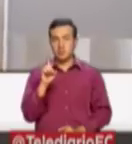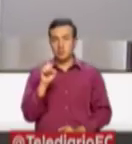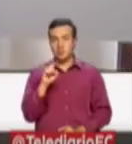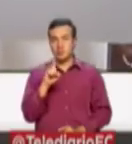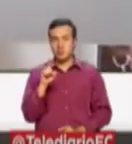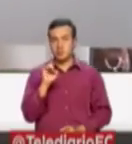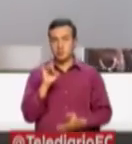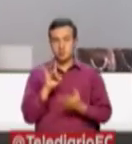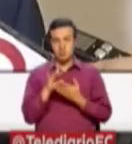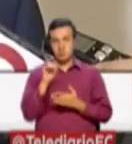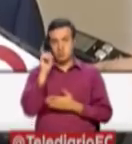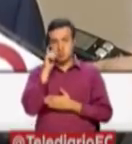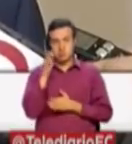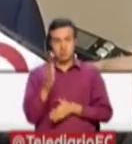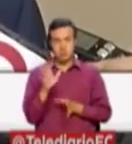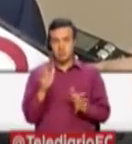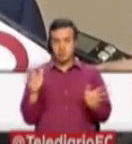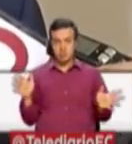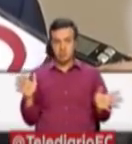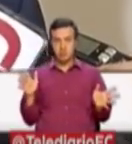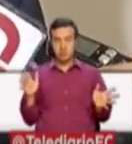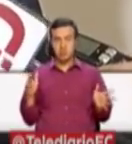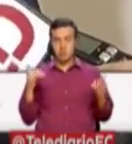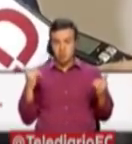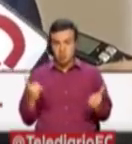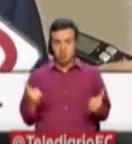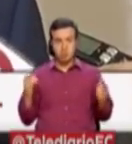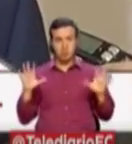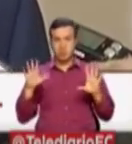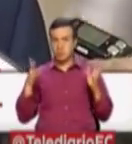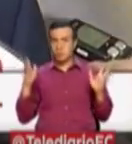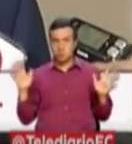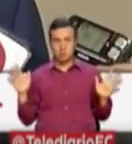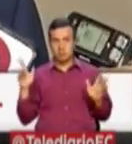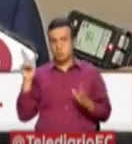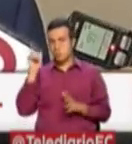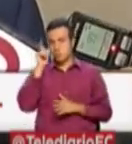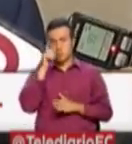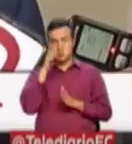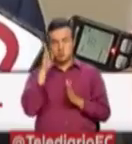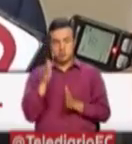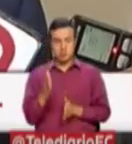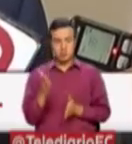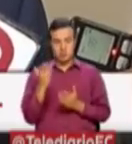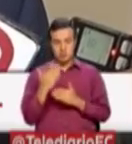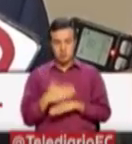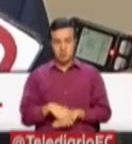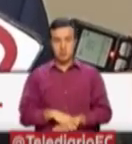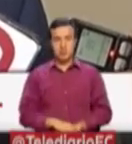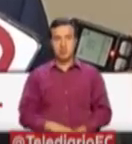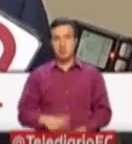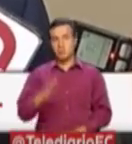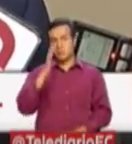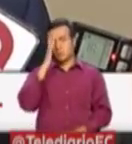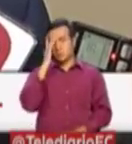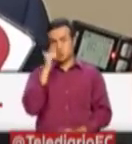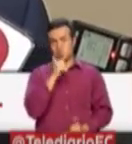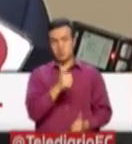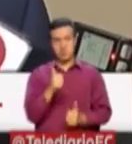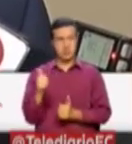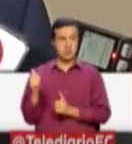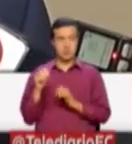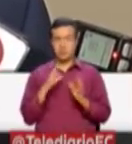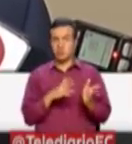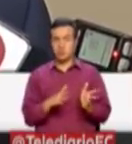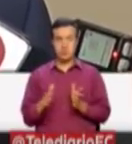paso a la destitución del fiscal no es el momento adecuado de cortar la cabeza fiscal de nada de la nación porque no es conveniente